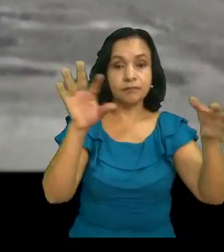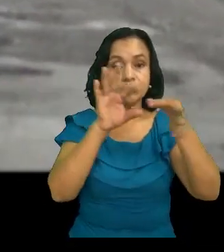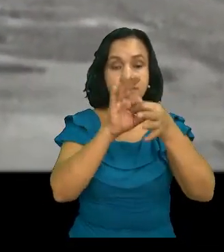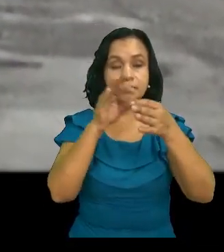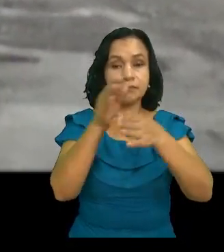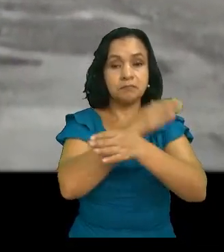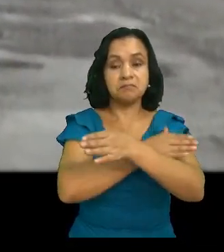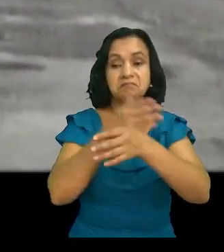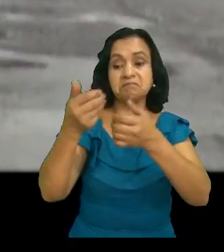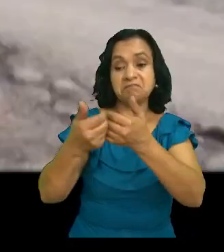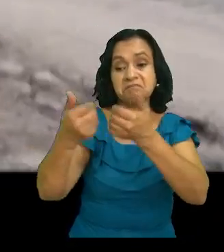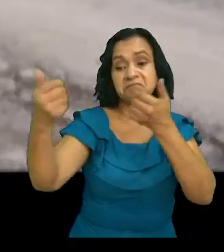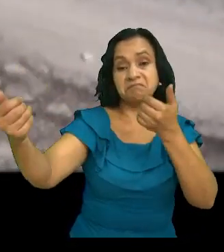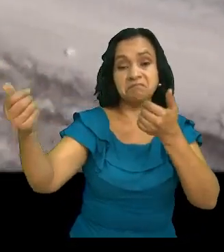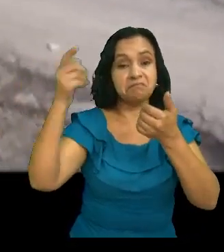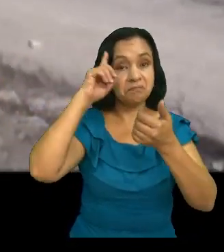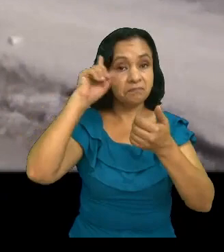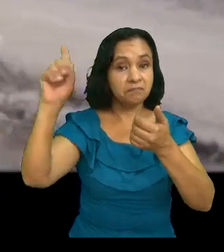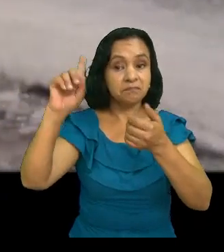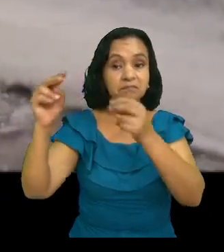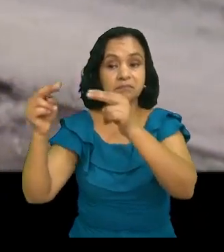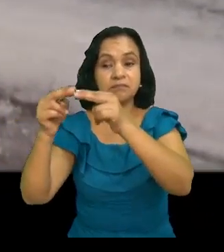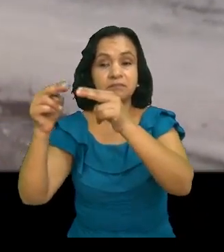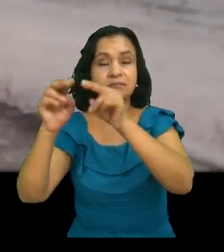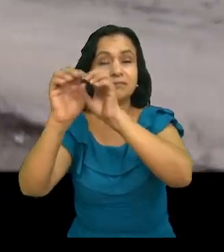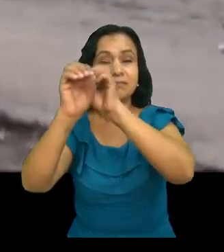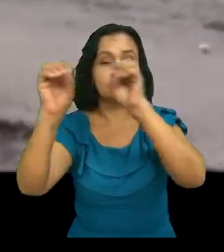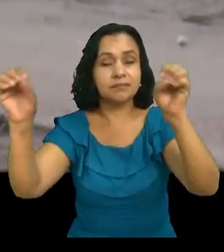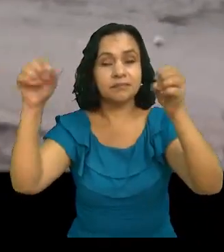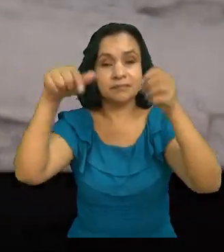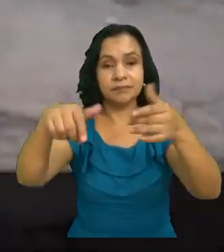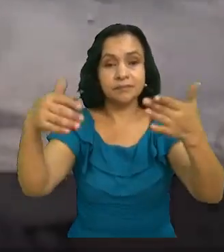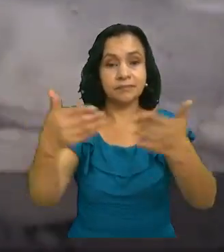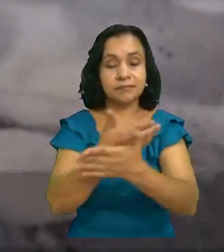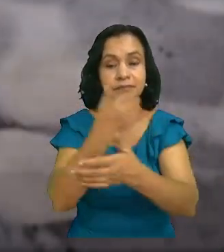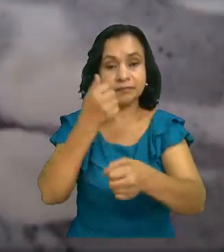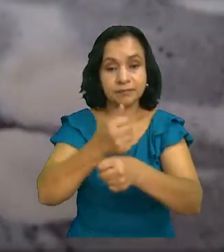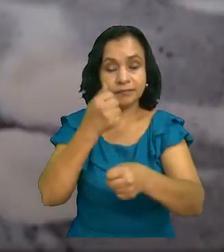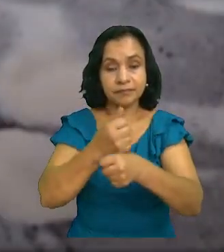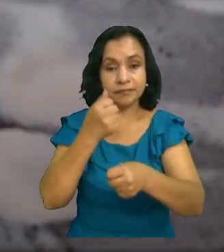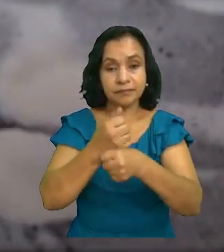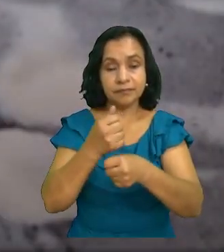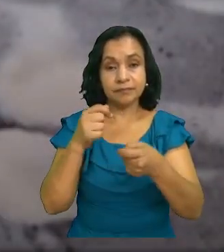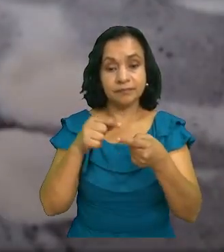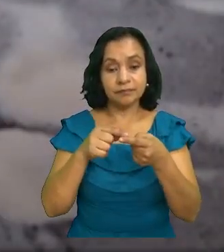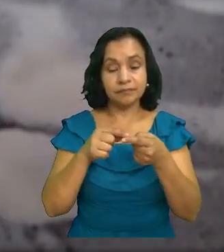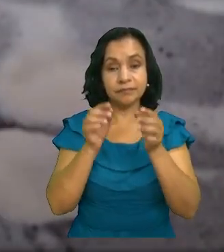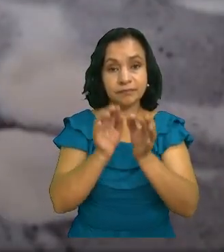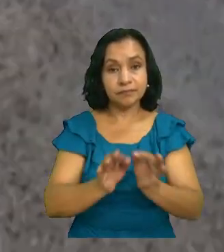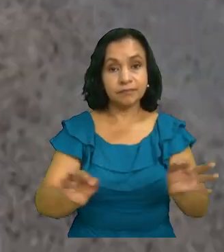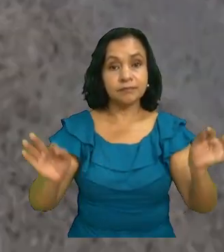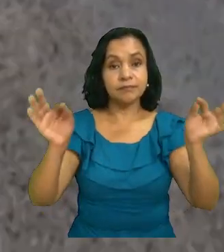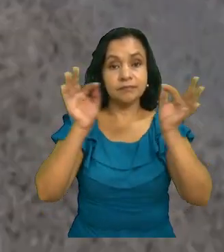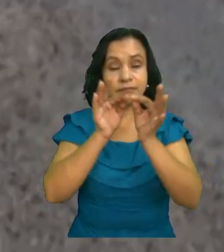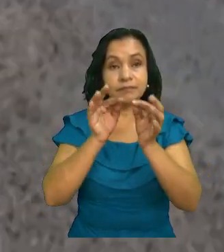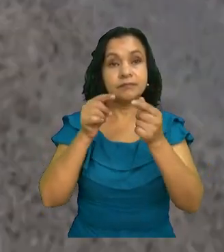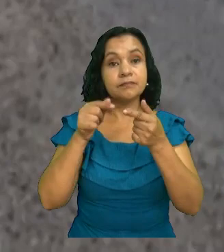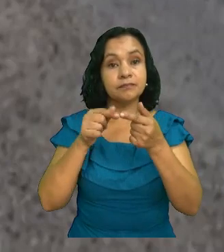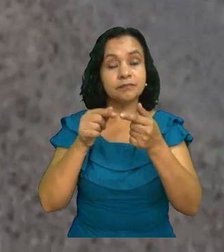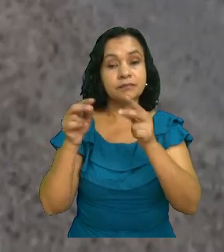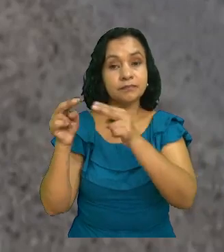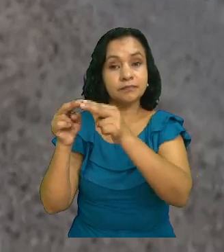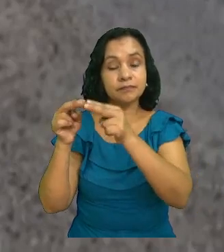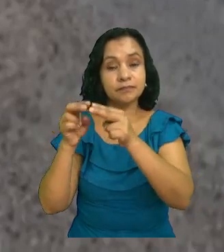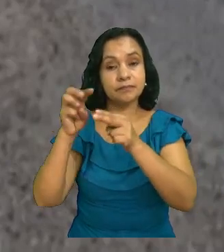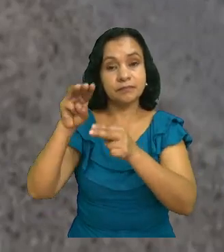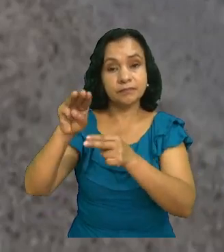aislados históricamente ahí. Esa obra de Muimui, Matiguas, Río Blanco son el eslabón fundamental, por ejemplo, para vincular